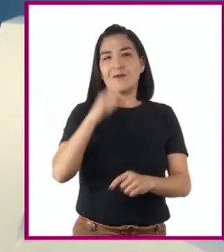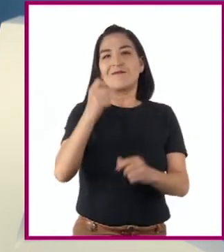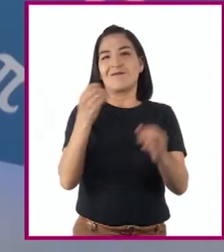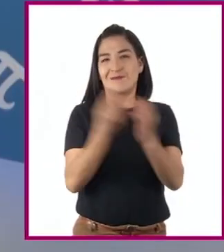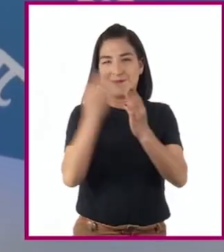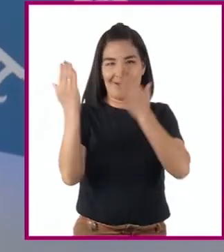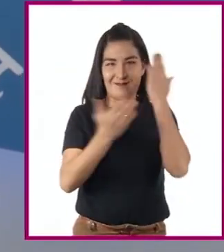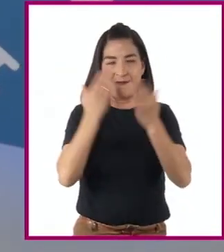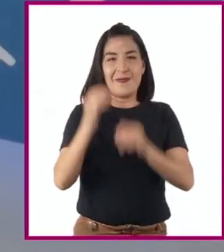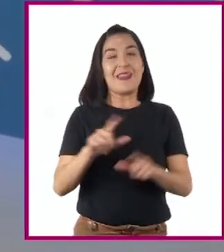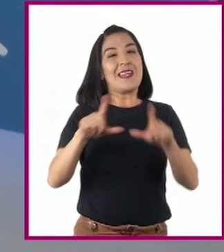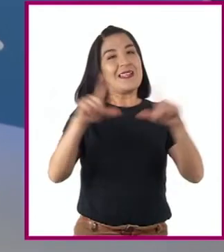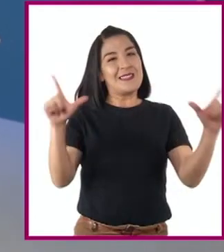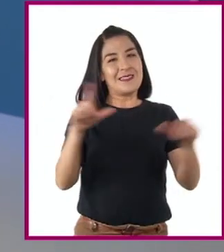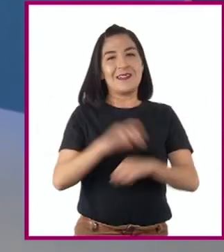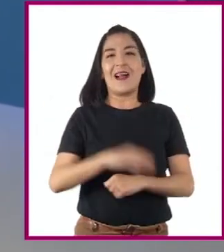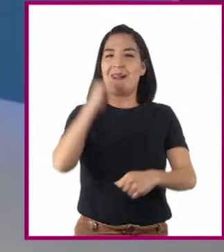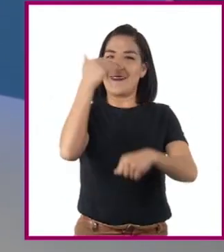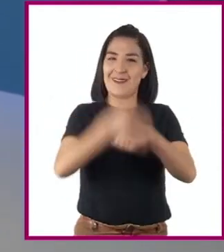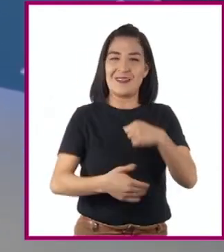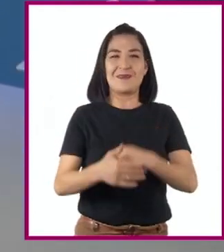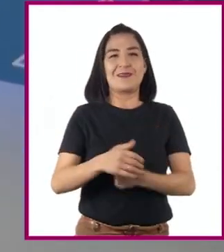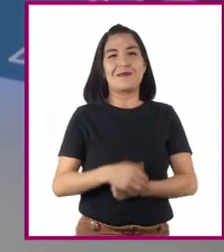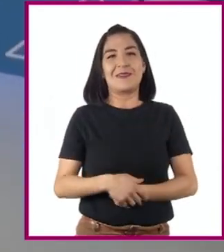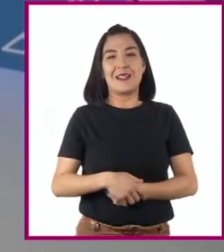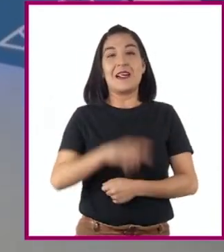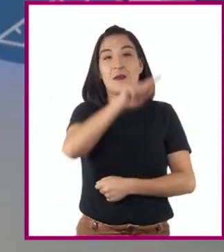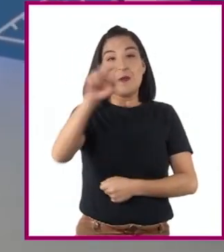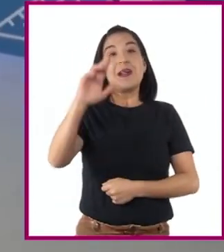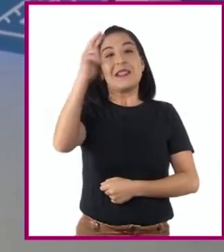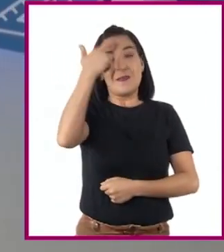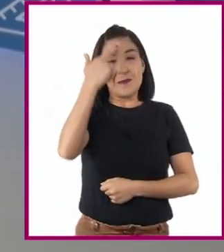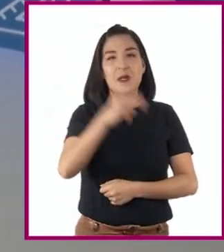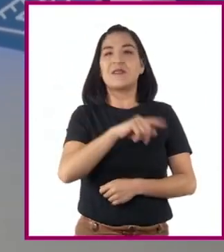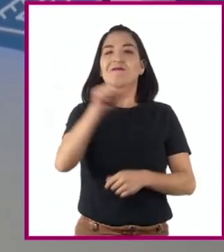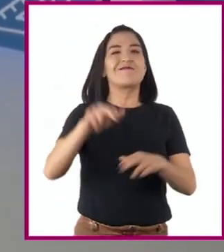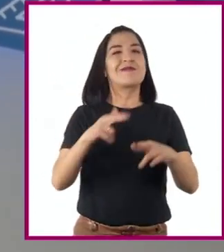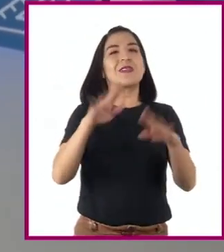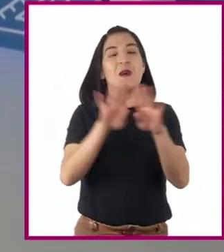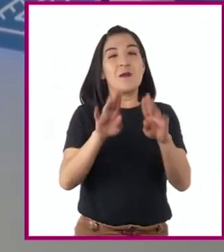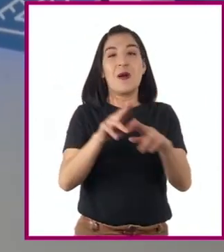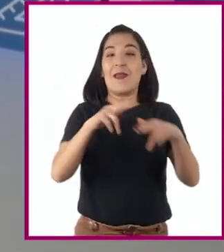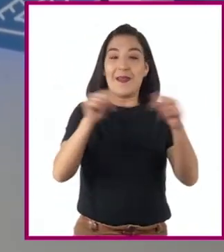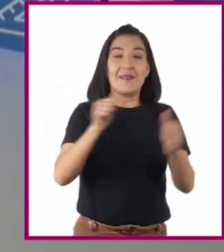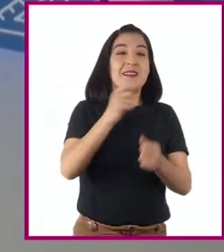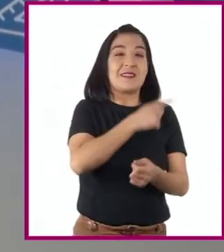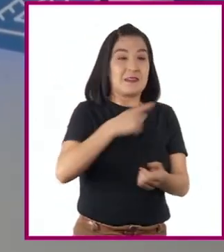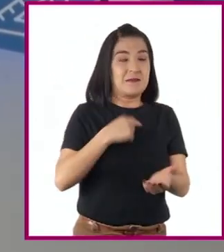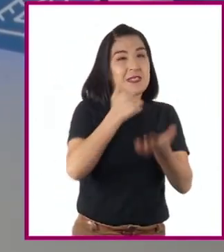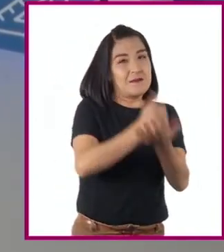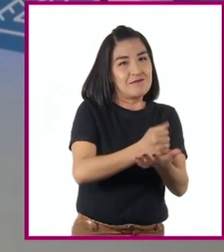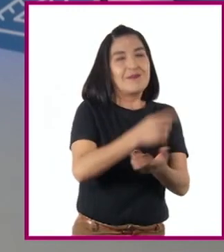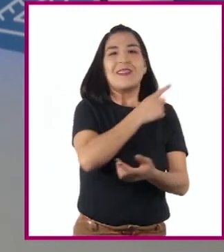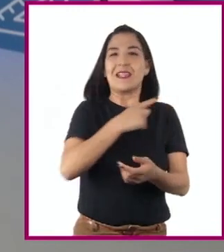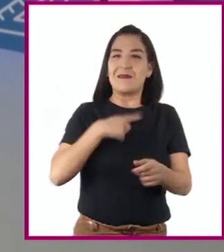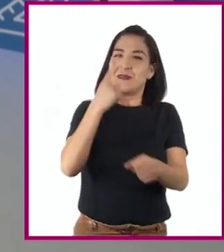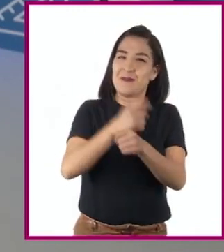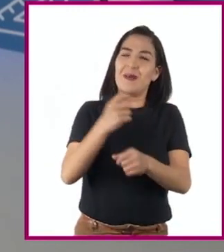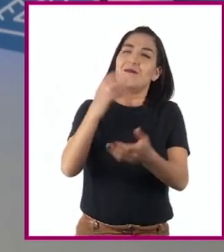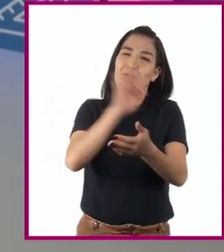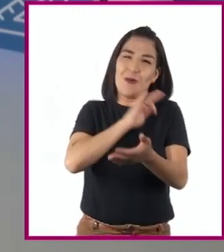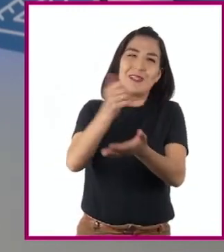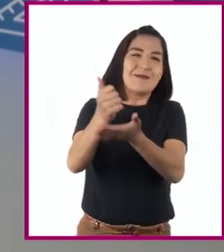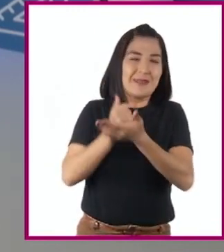sesión. ¡Listo! ¡Terminamos! Recuerden que nadie puede ser ayudado si no quiere ser ayudado. Así que,